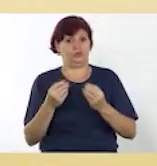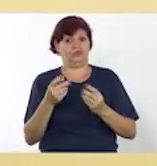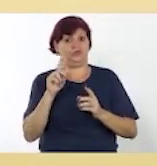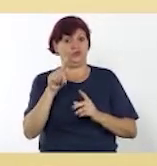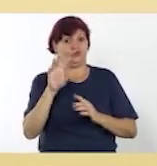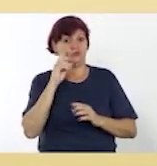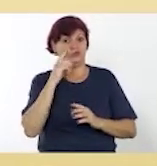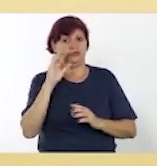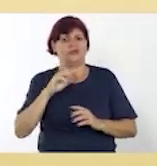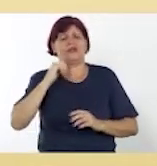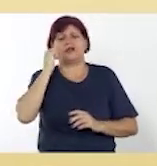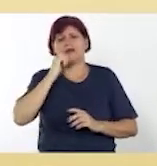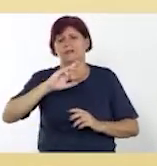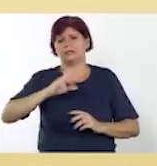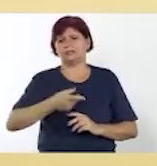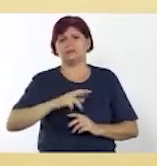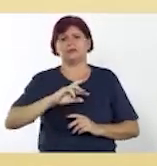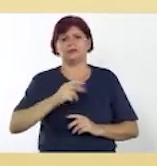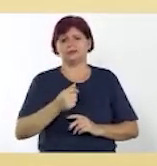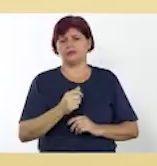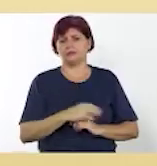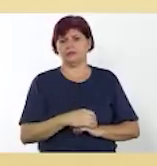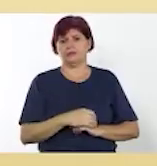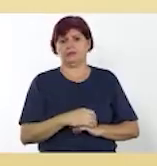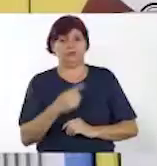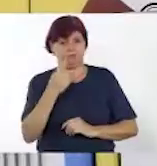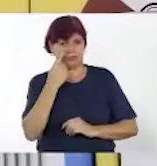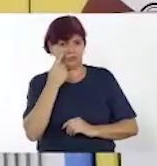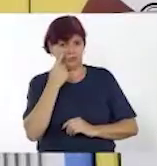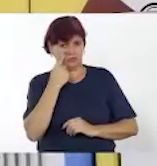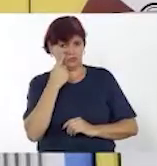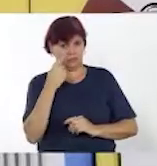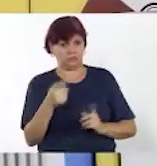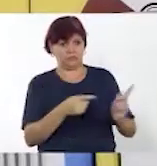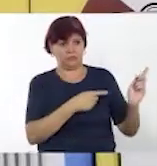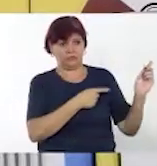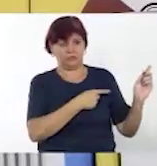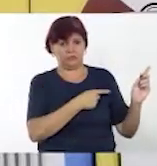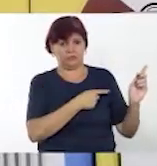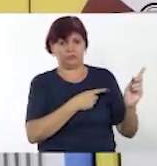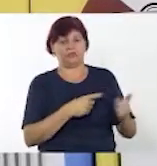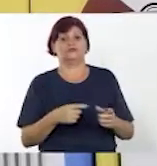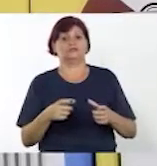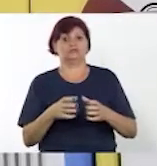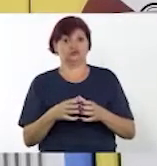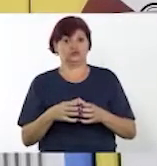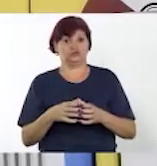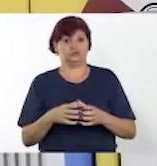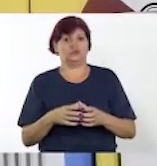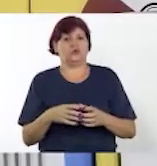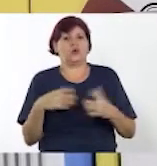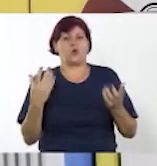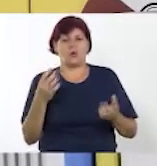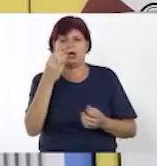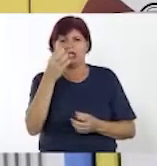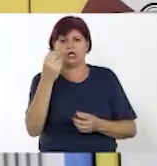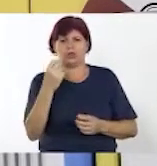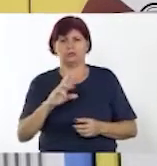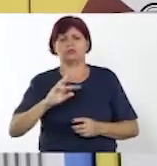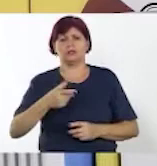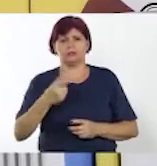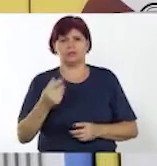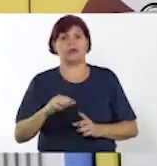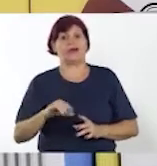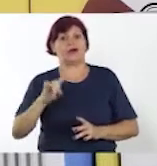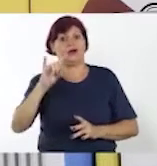veces ustedes dicen es el que más se repite. Observen en este grupo de datos cómo el valor que más se repite es